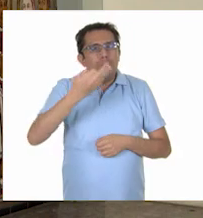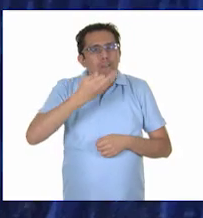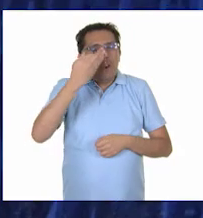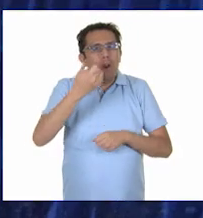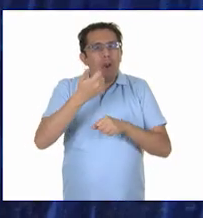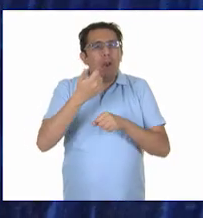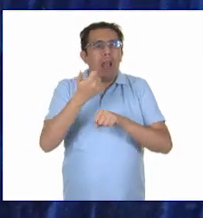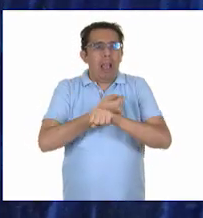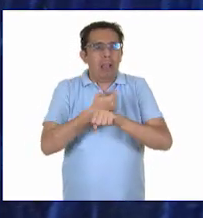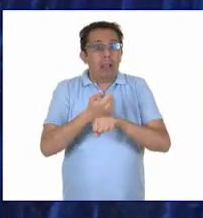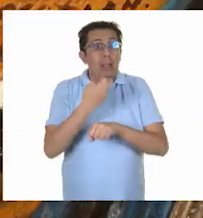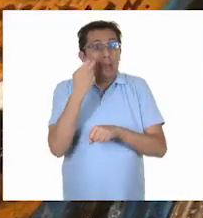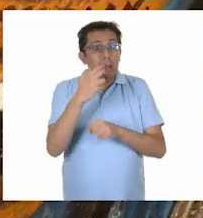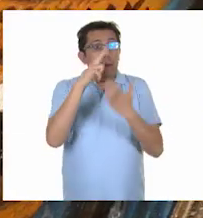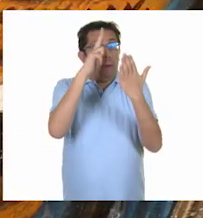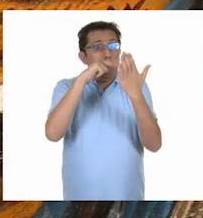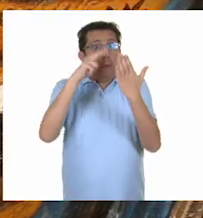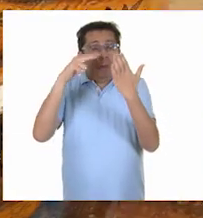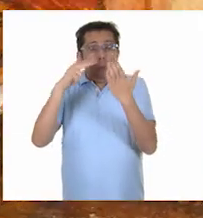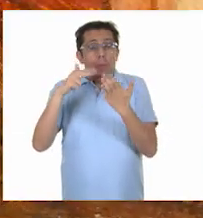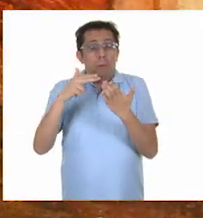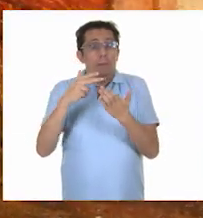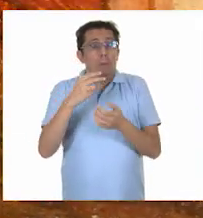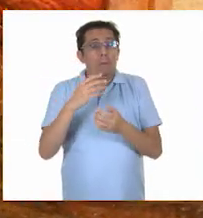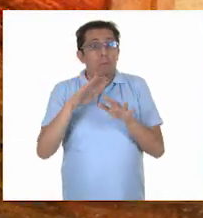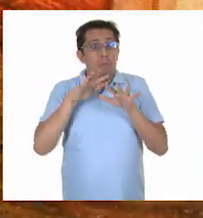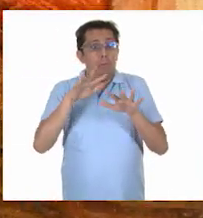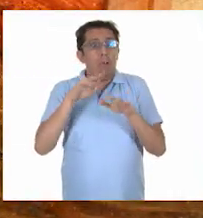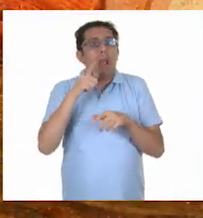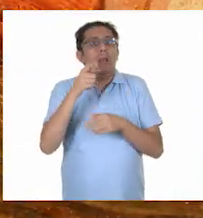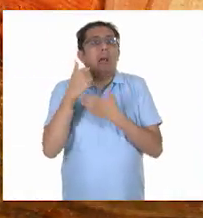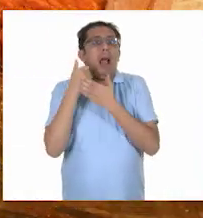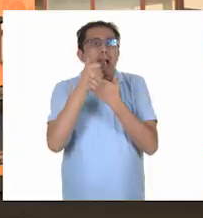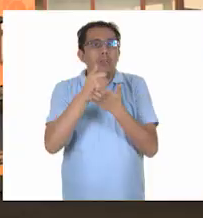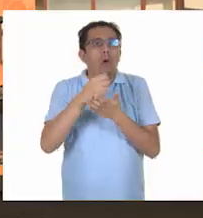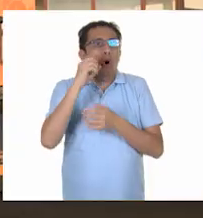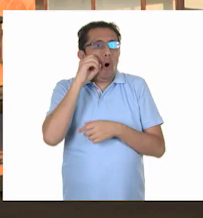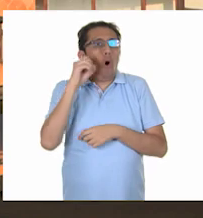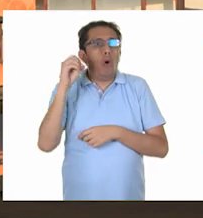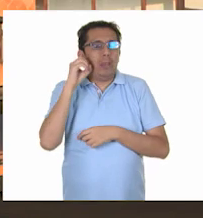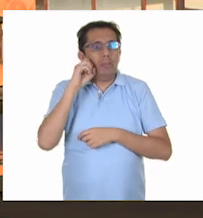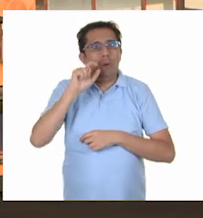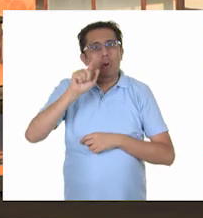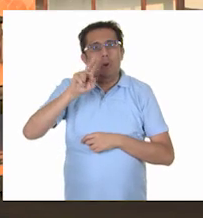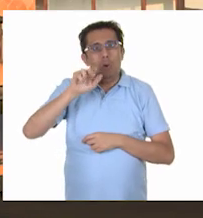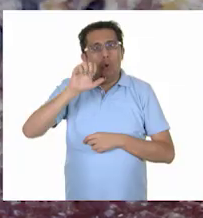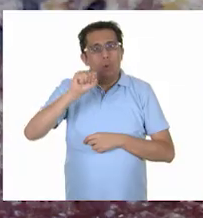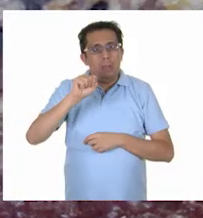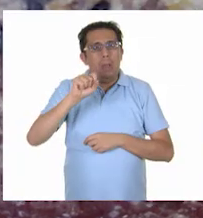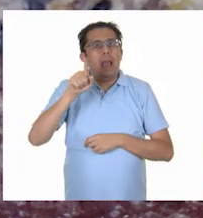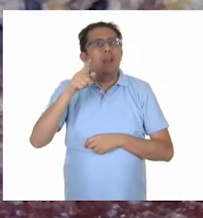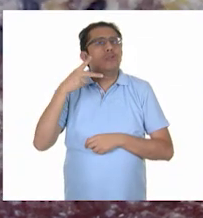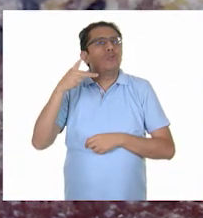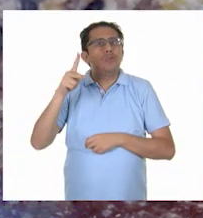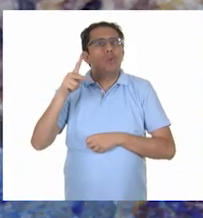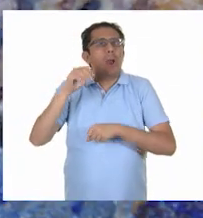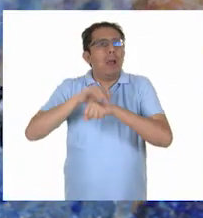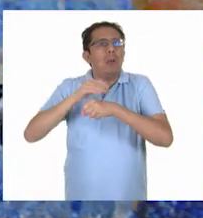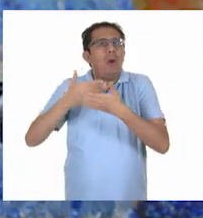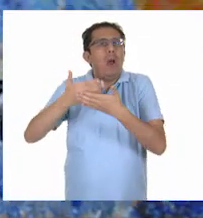Este trabajo extraordinario lo hizo con el respaldo del obispo Luis Munive y Escobar, viejo amigo de la juventud.